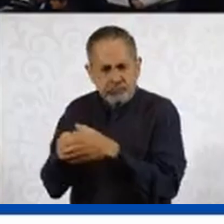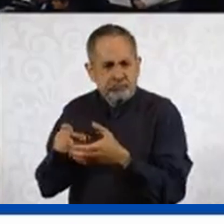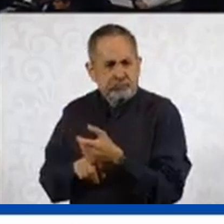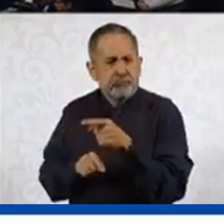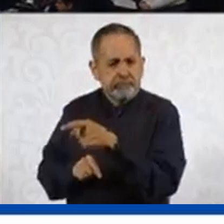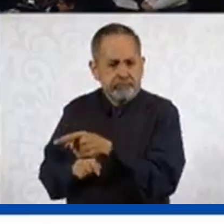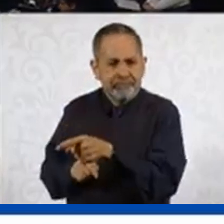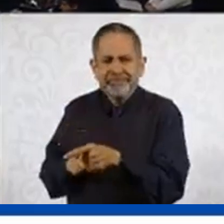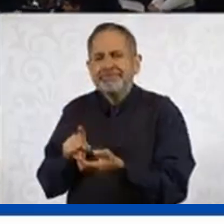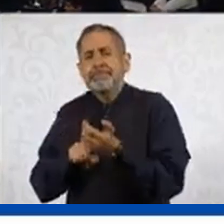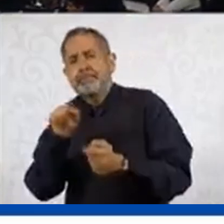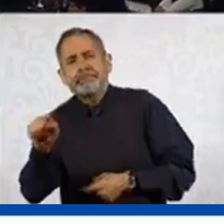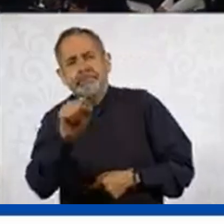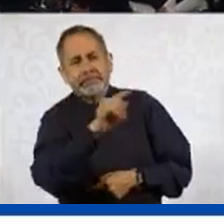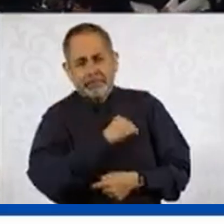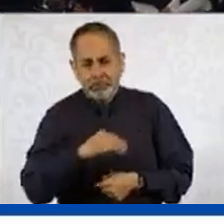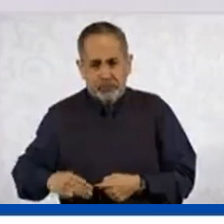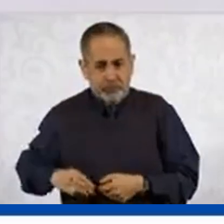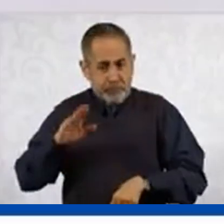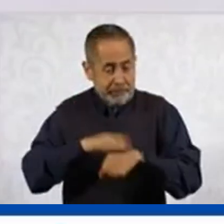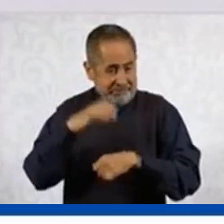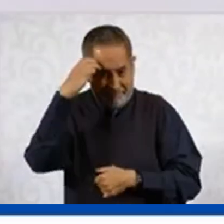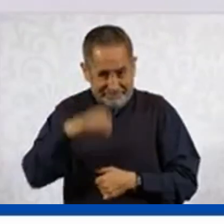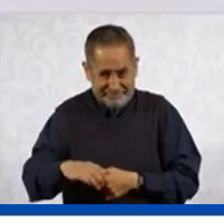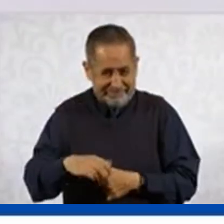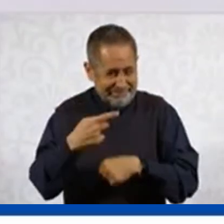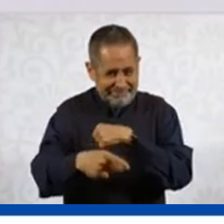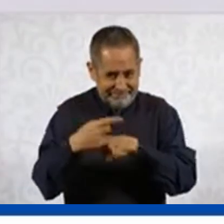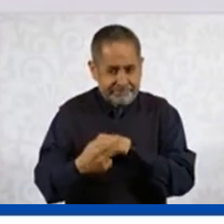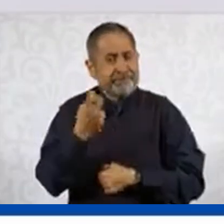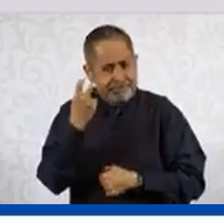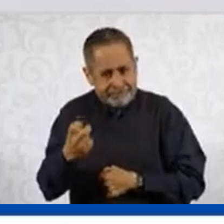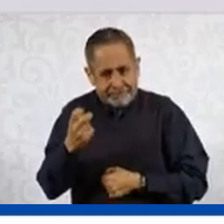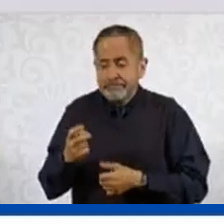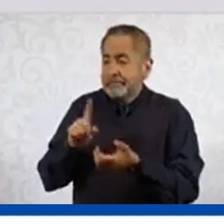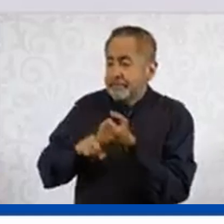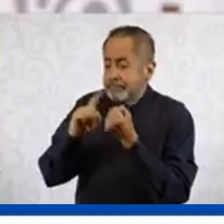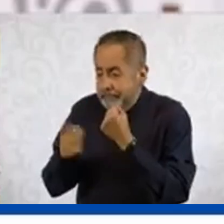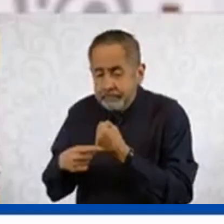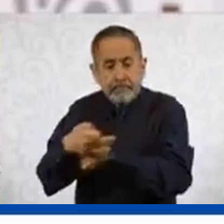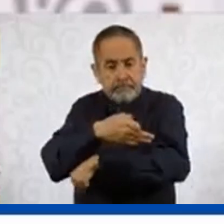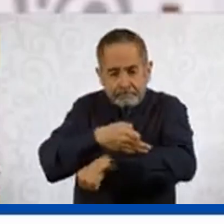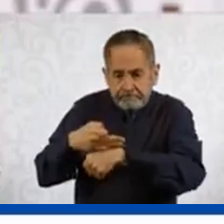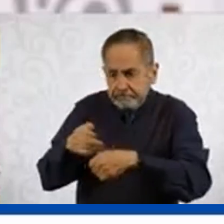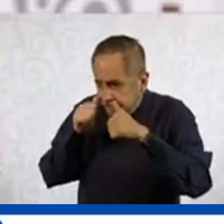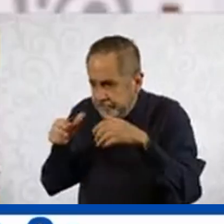justamente en estos municipios de mayor índice delictivo, para atender a las familias de una manera